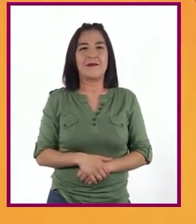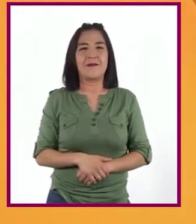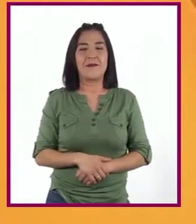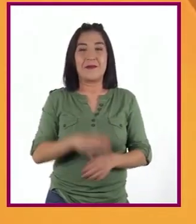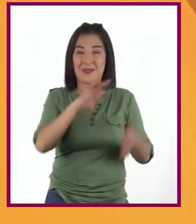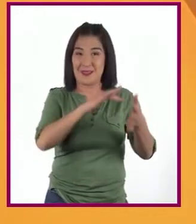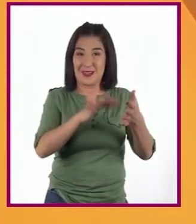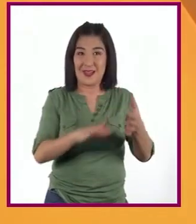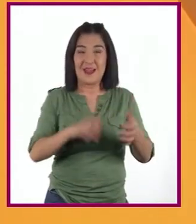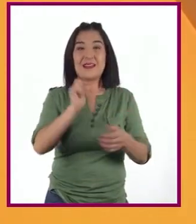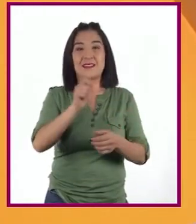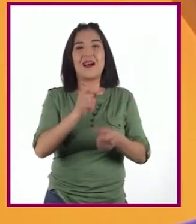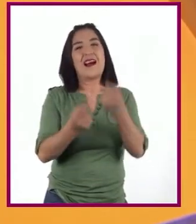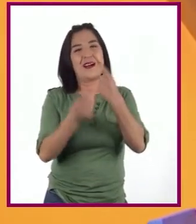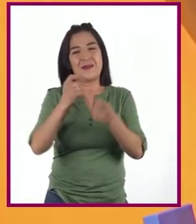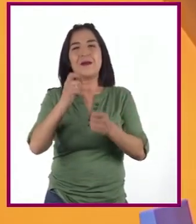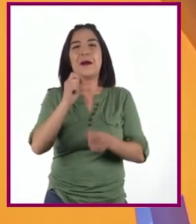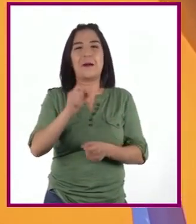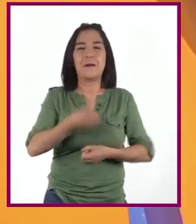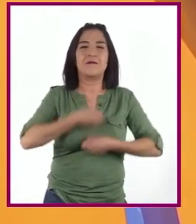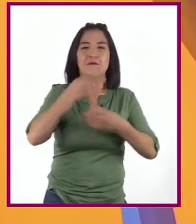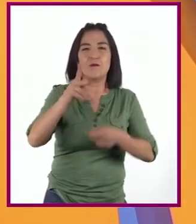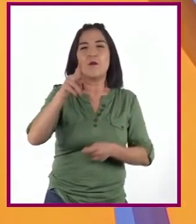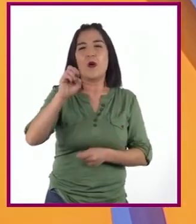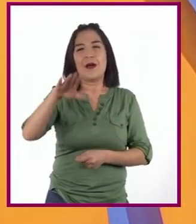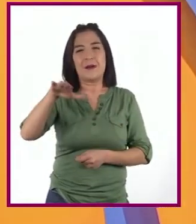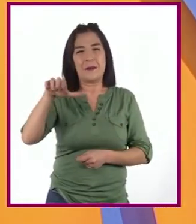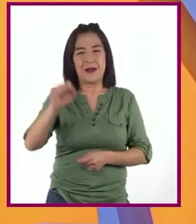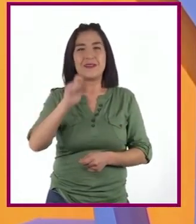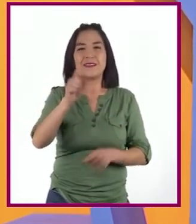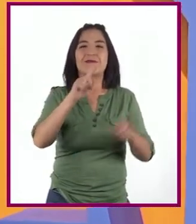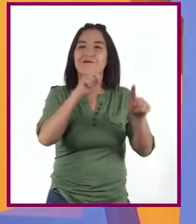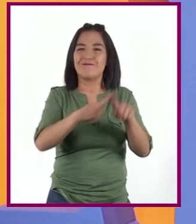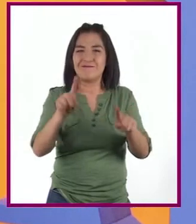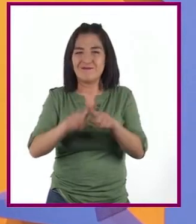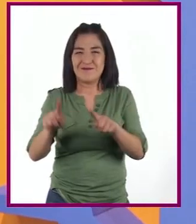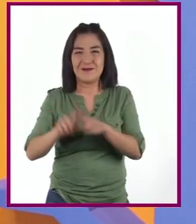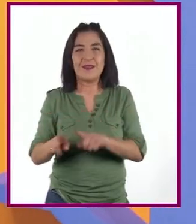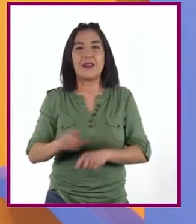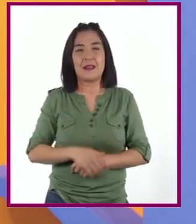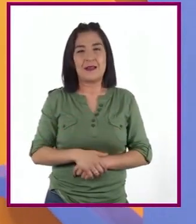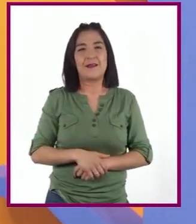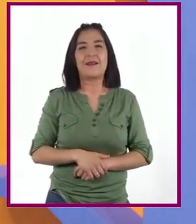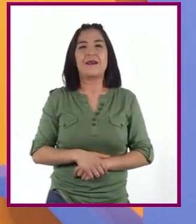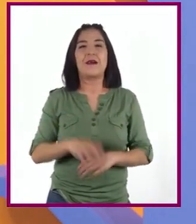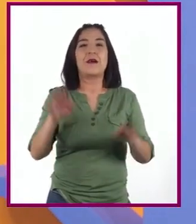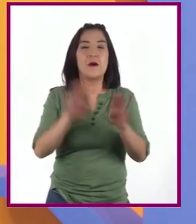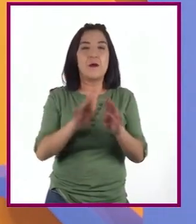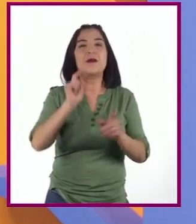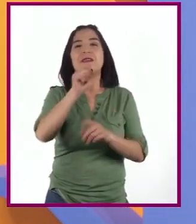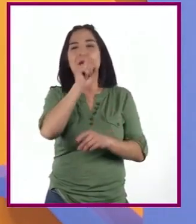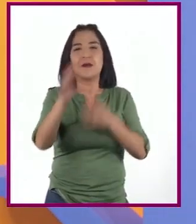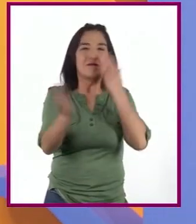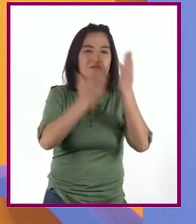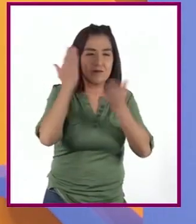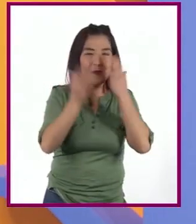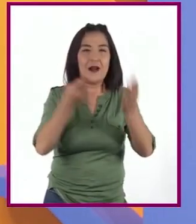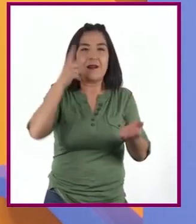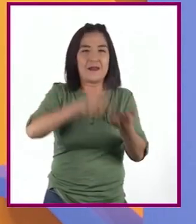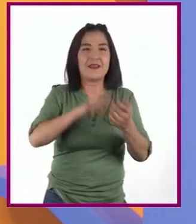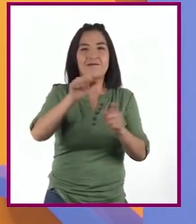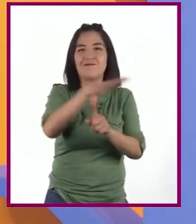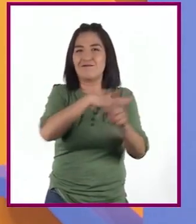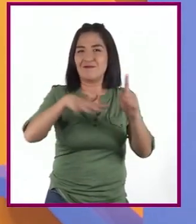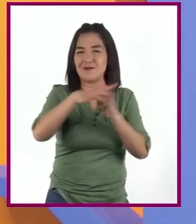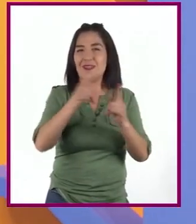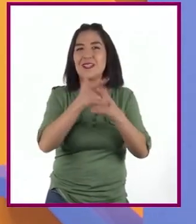La lectura de algunos poemas de un movimiento literario específico, por un lado, y el estudio del contexto histórico